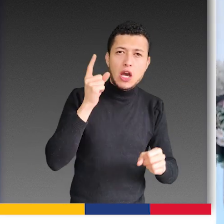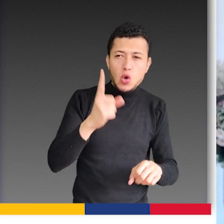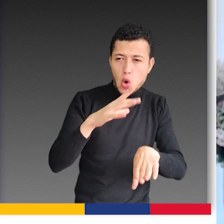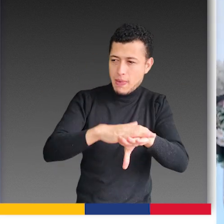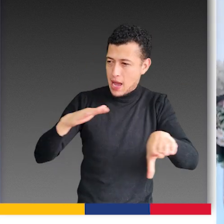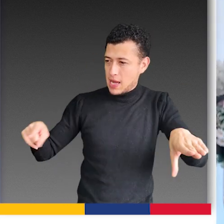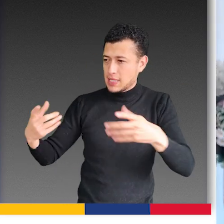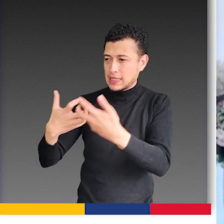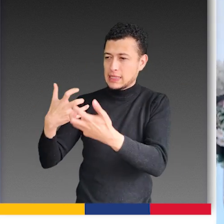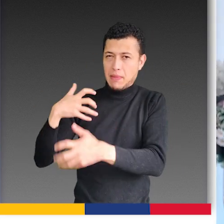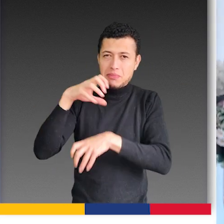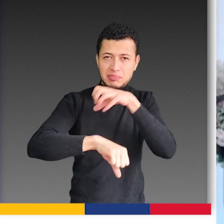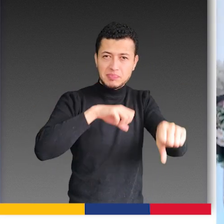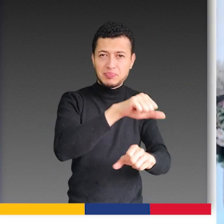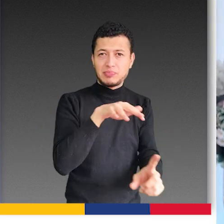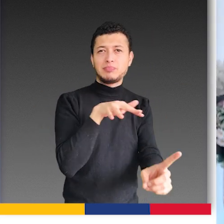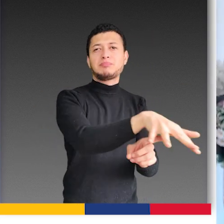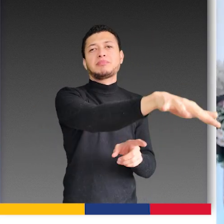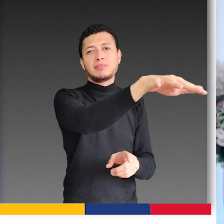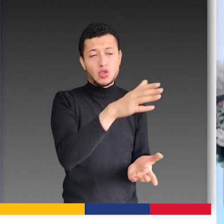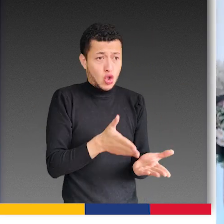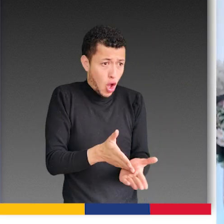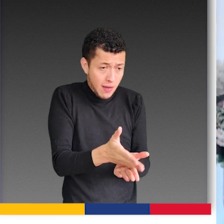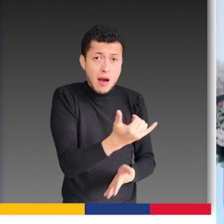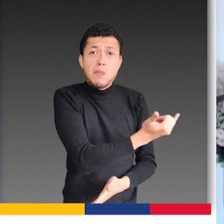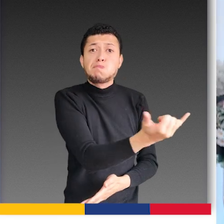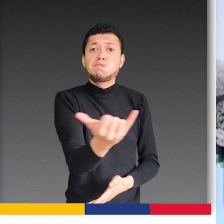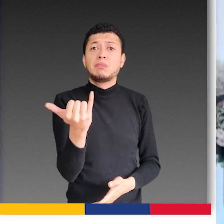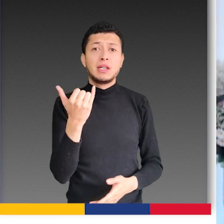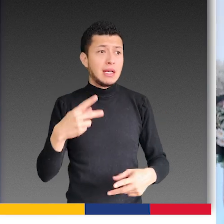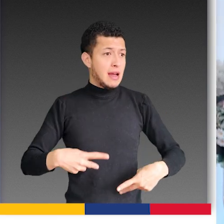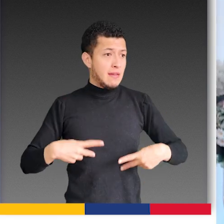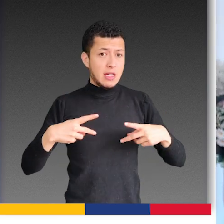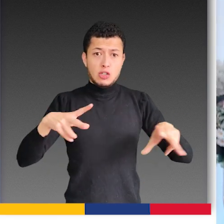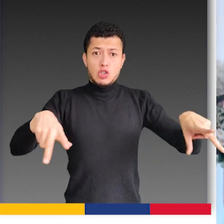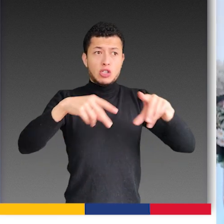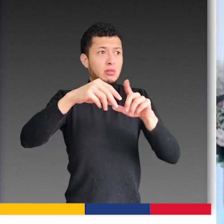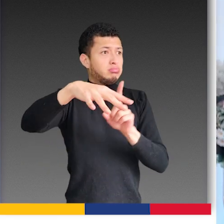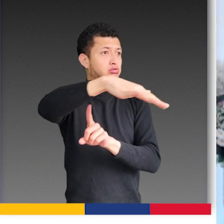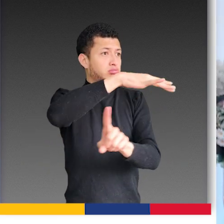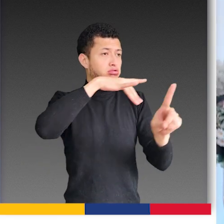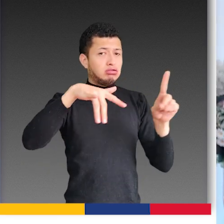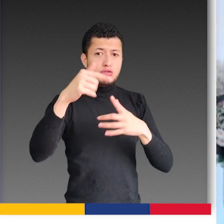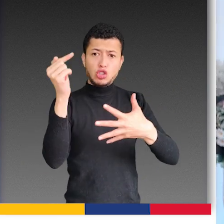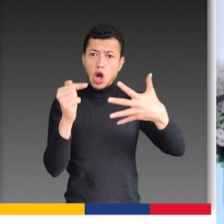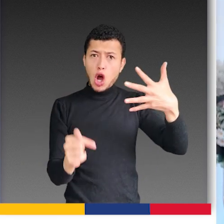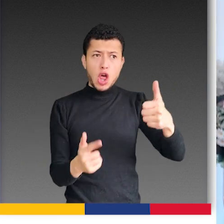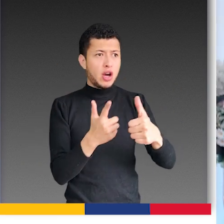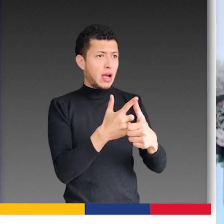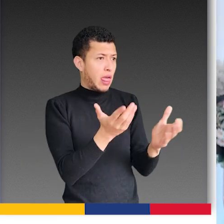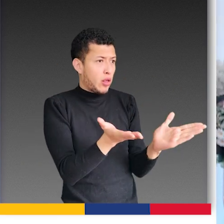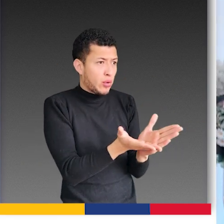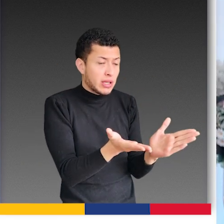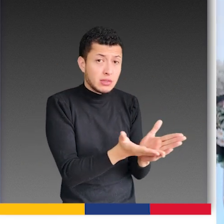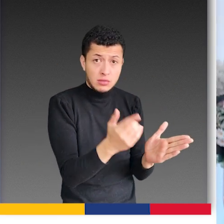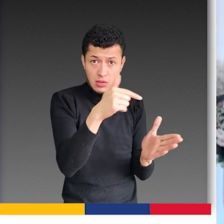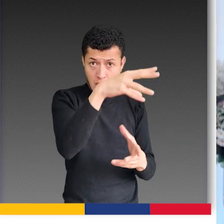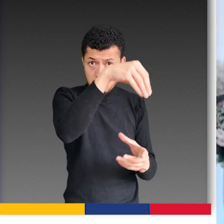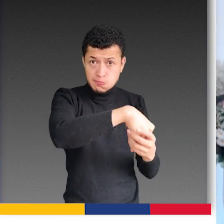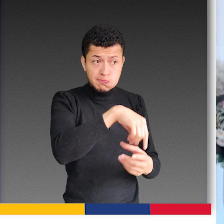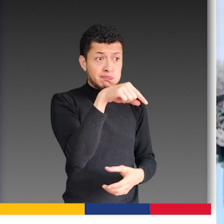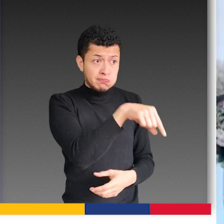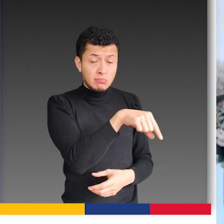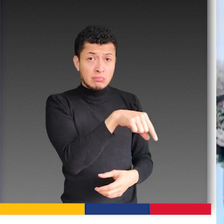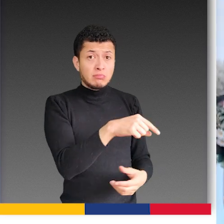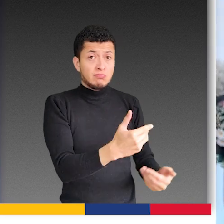los impactos, los daños de lo que ese sistema ha generado en todos los ámbitos de la